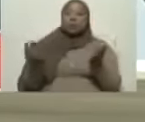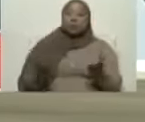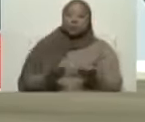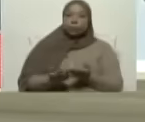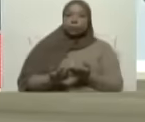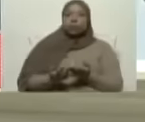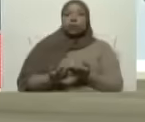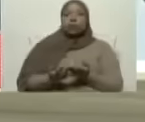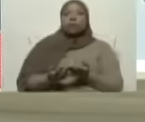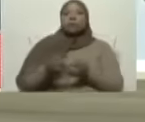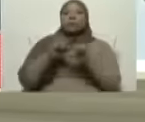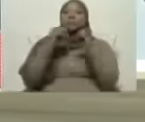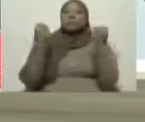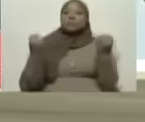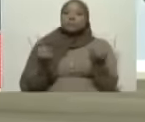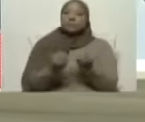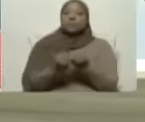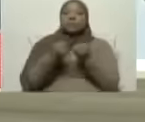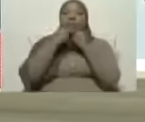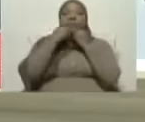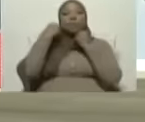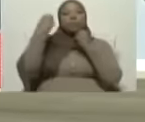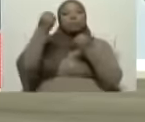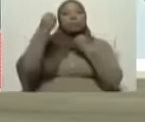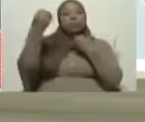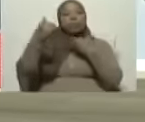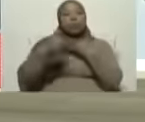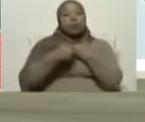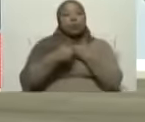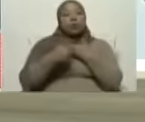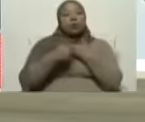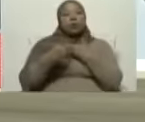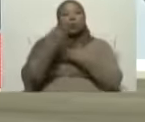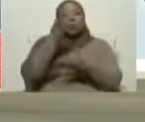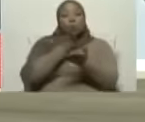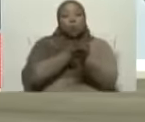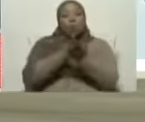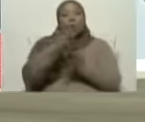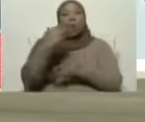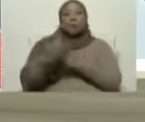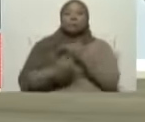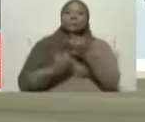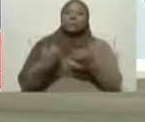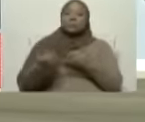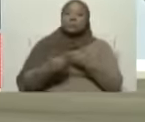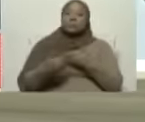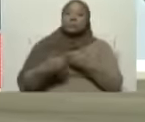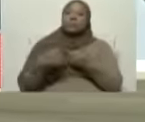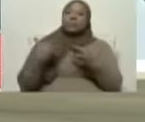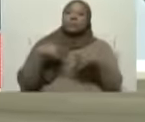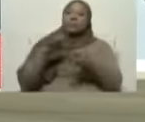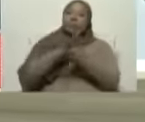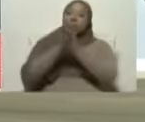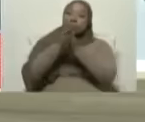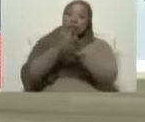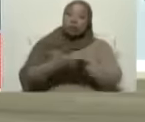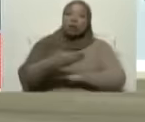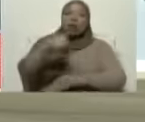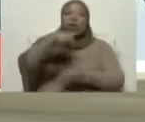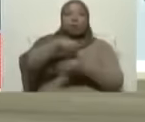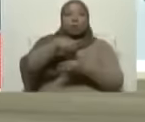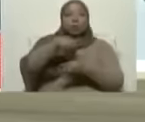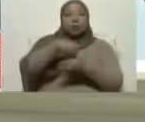y organizaciones que luchan contra la eliminación, que luchan para la eliminación de las